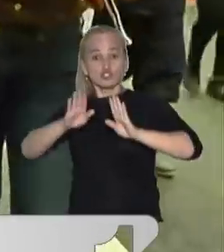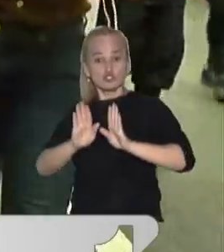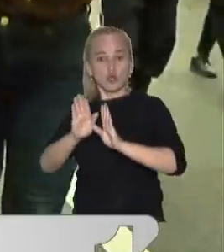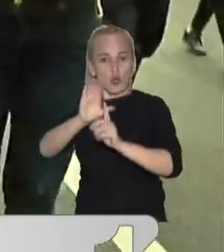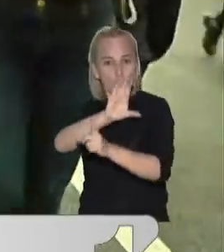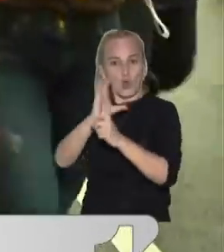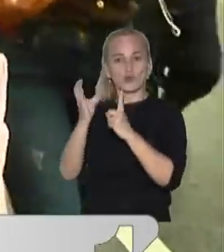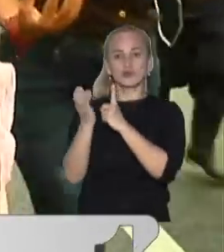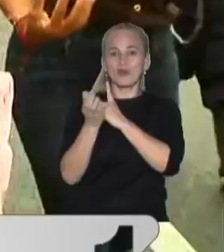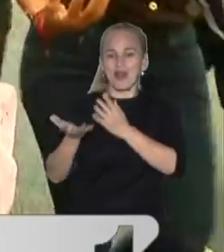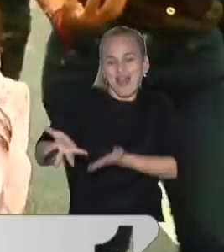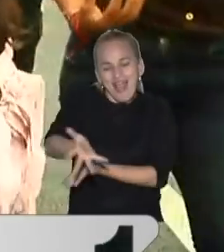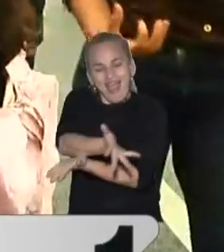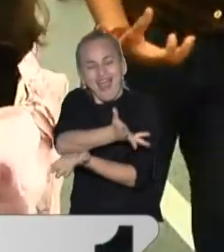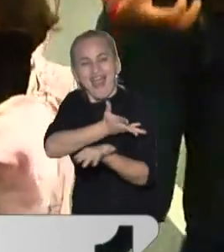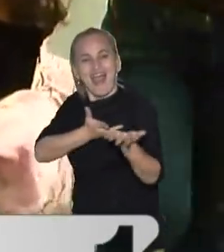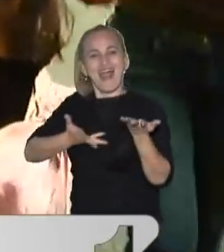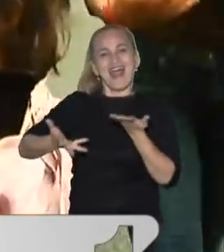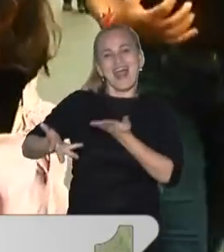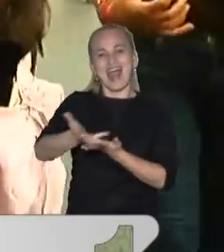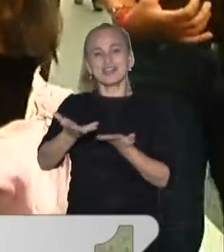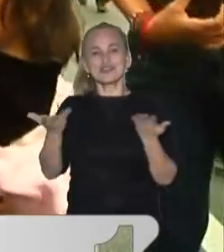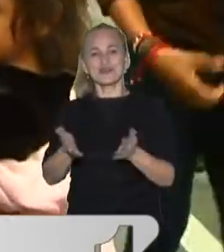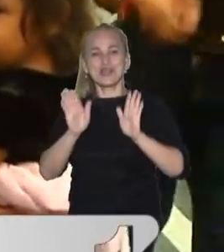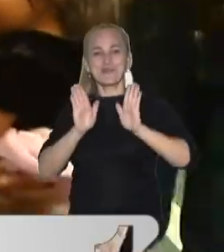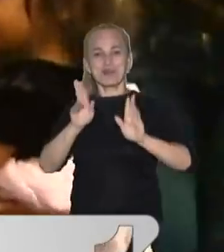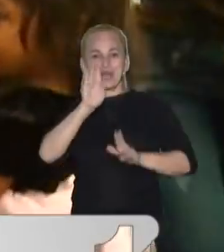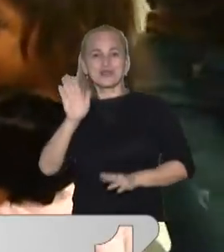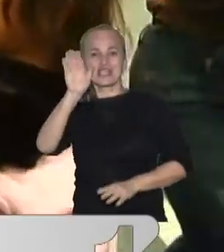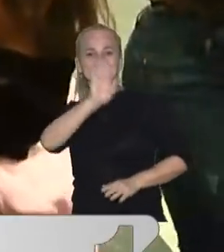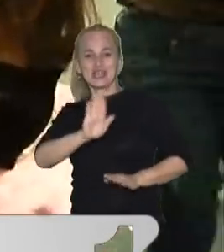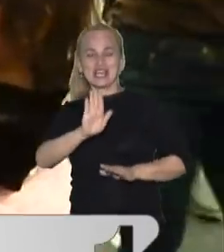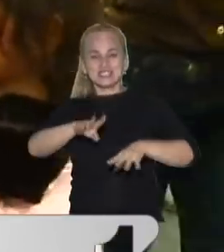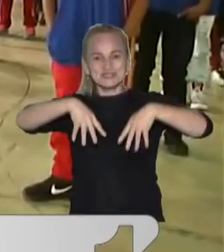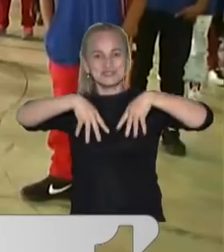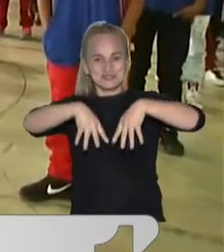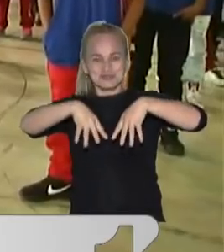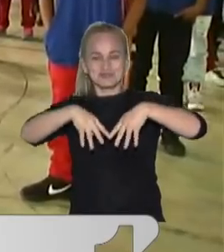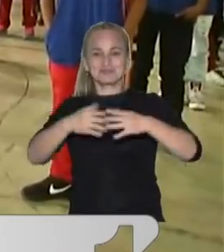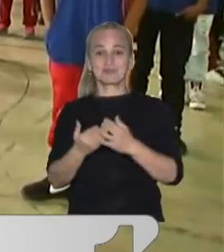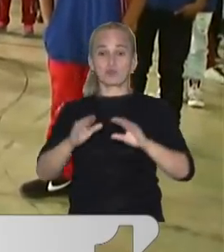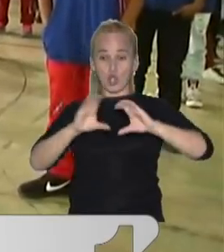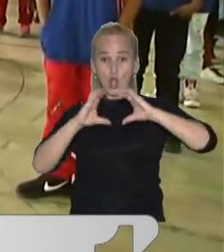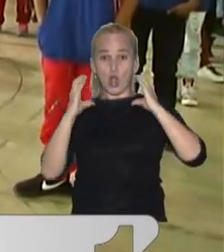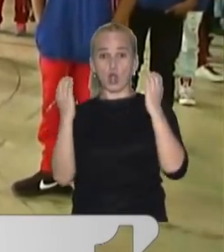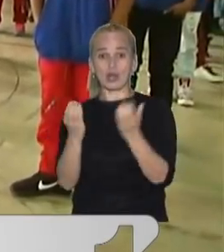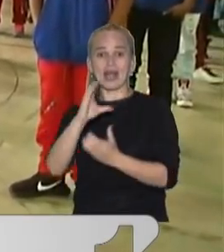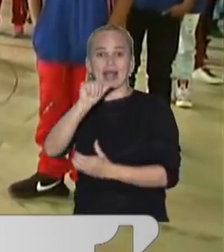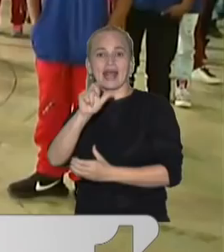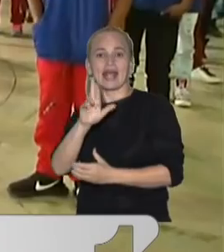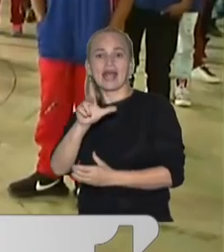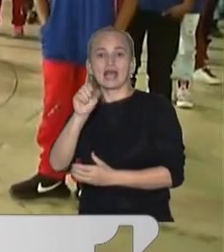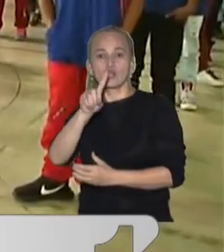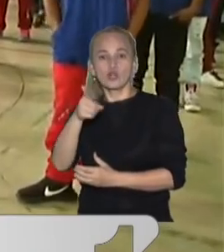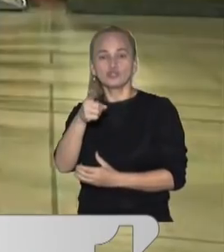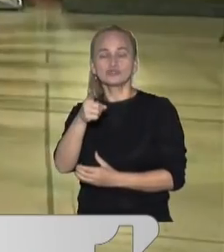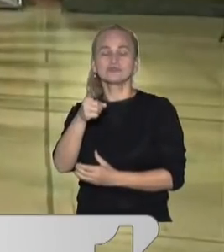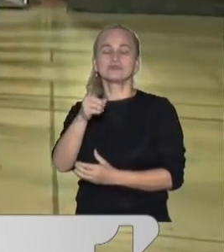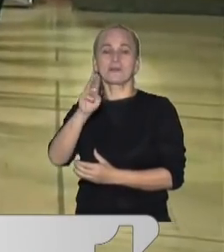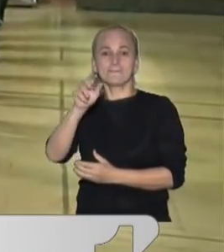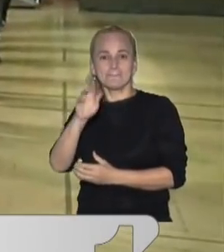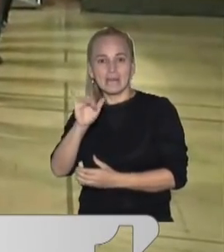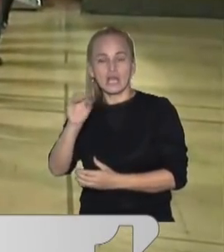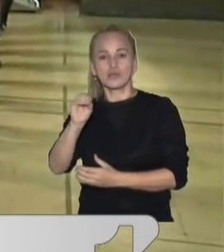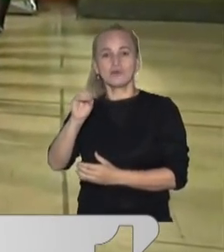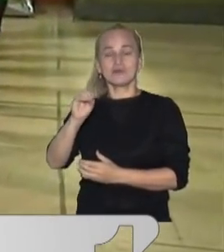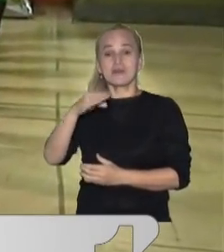a armonizar este ambiente que hay en el paro nacional. En el Coliseo Carlos Mauro Hoyos de Medellín se instaló la